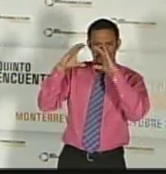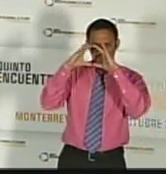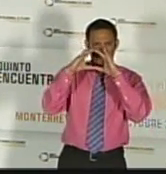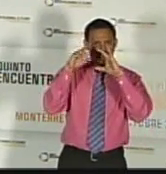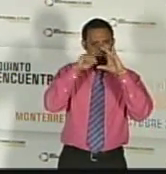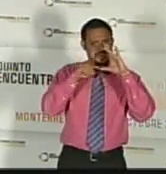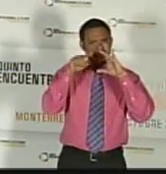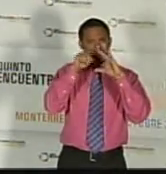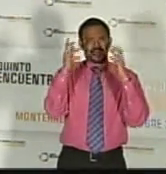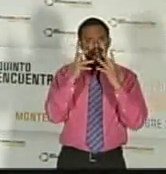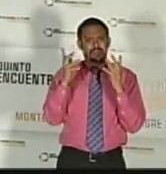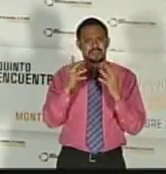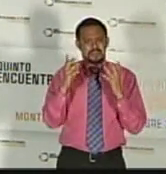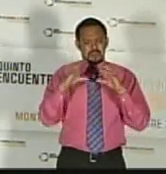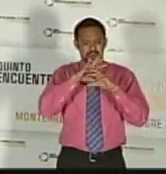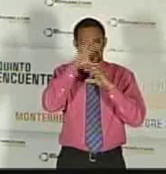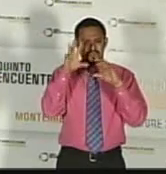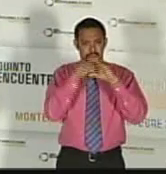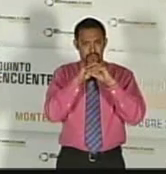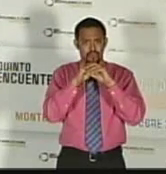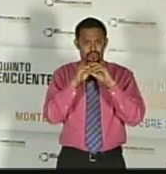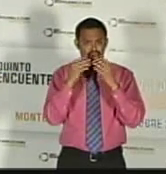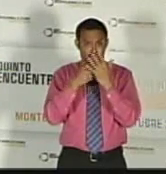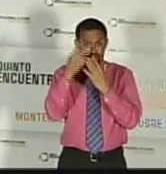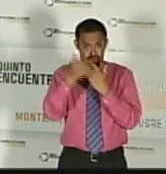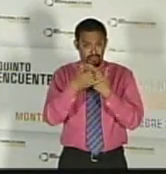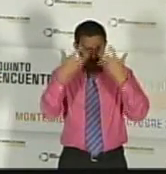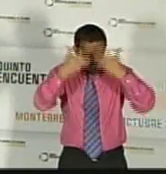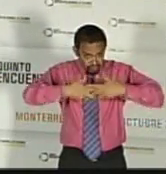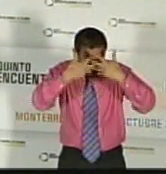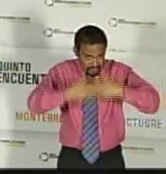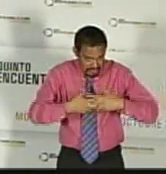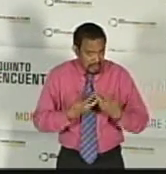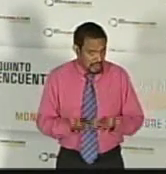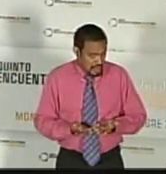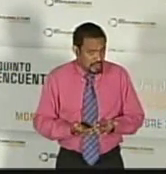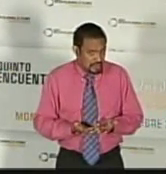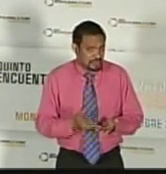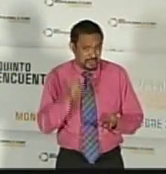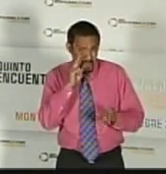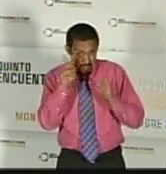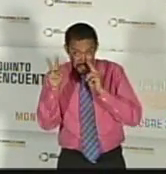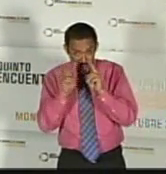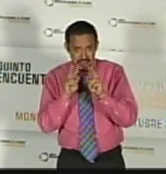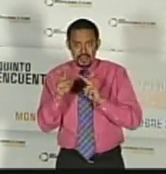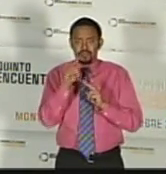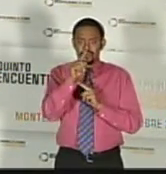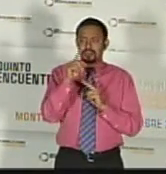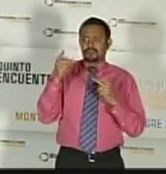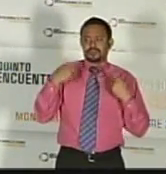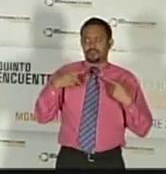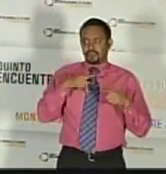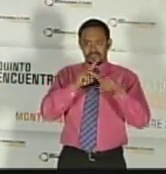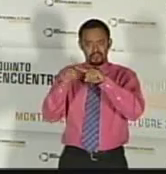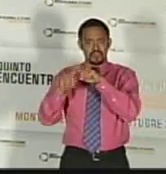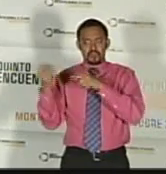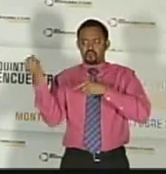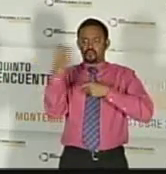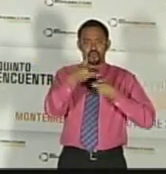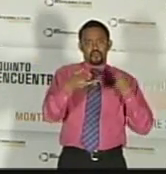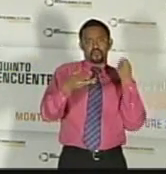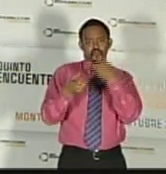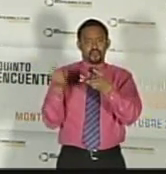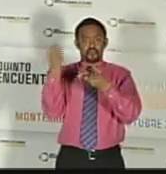globales y proyectos que funcionan, y quizá miles de personas compartiendo su visión, vamos a